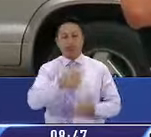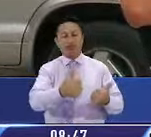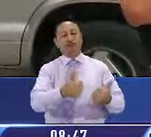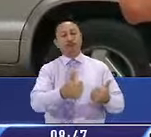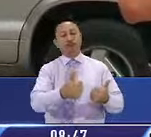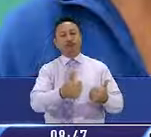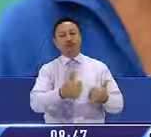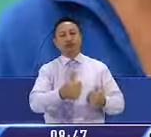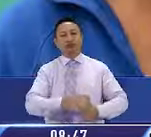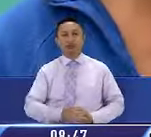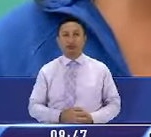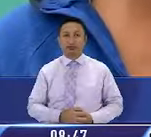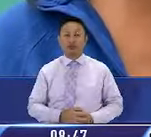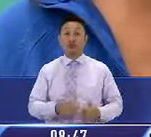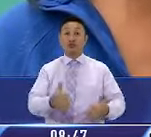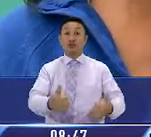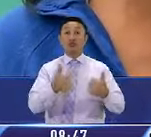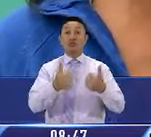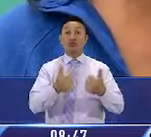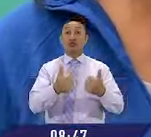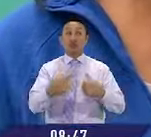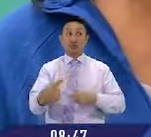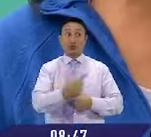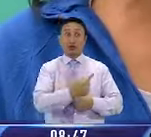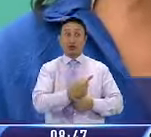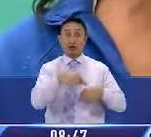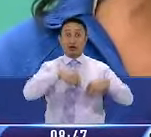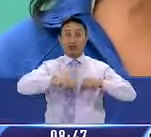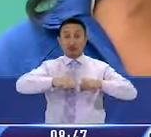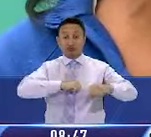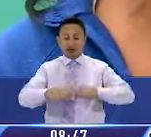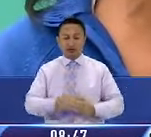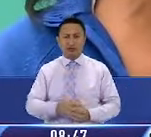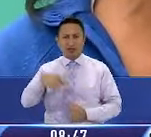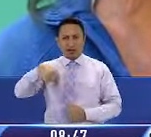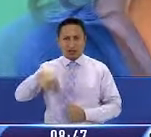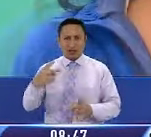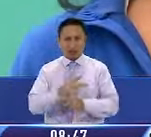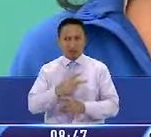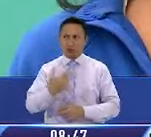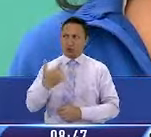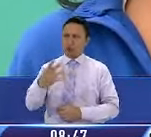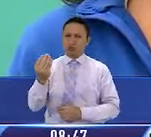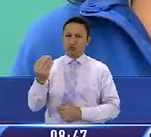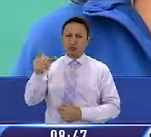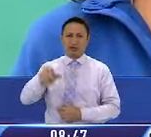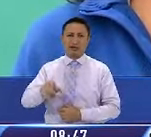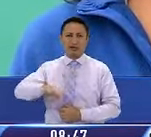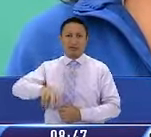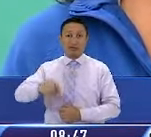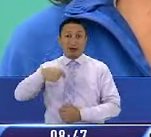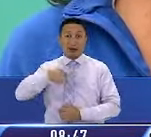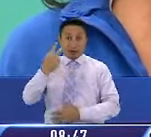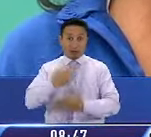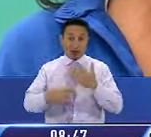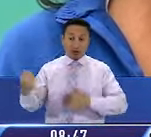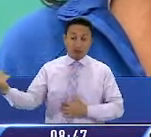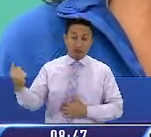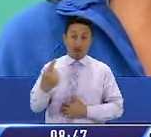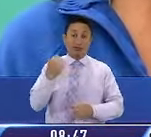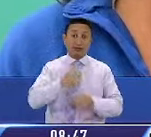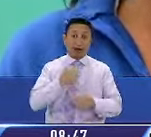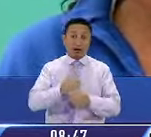uniformados en sus barrios. Muy bien que se hagan los operativos porque hay mucha delincuencia. De la noche, mi hijo venía de su